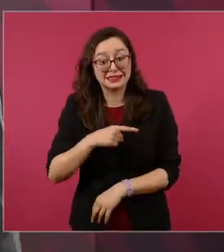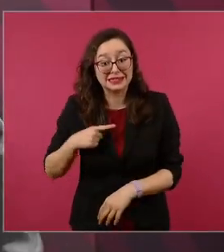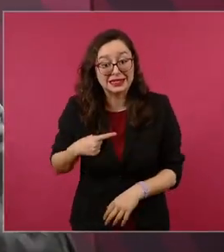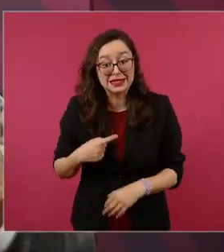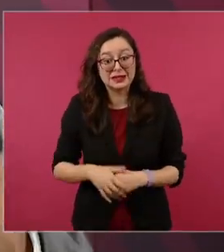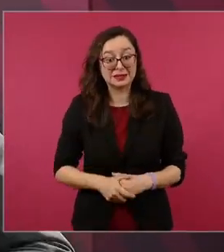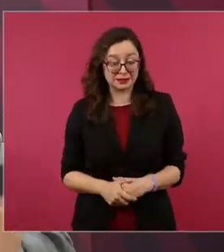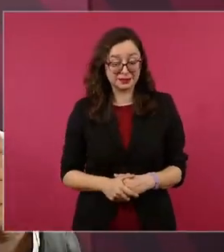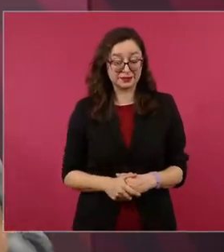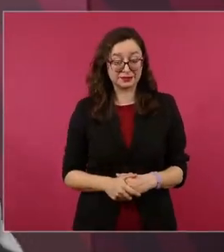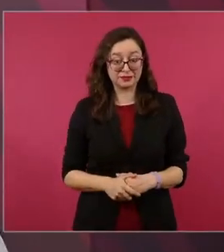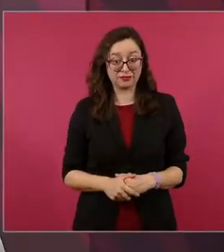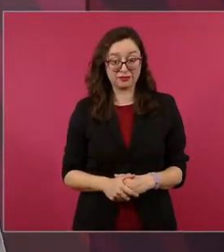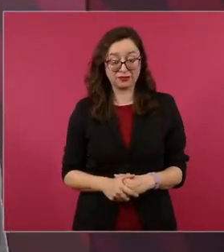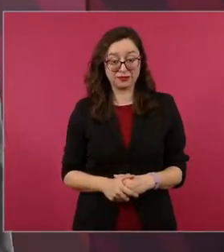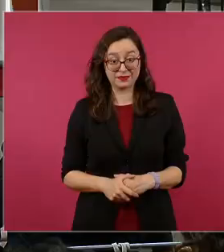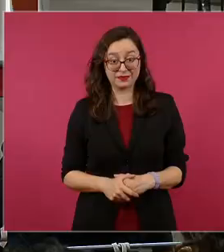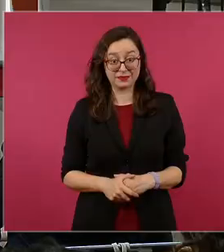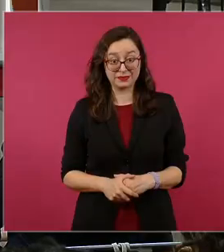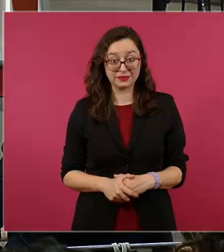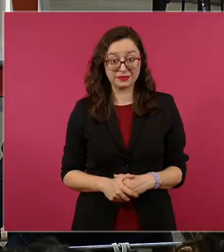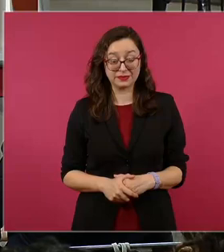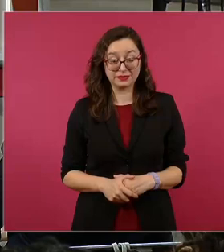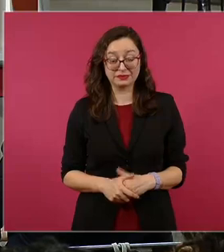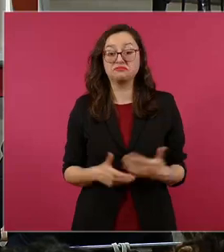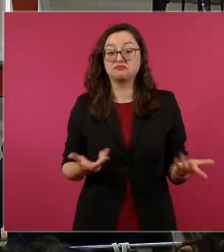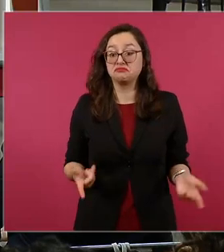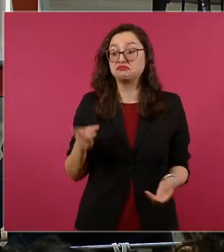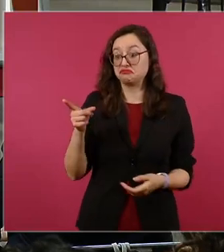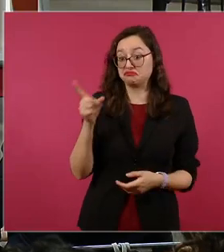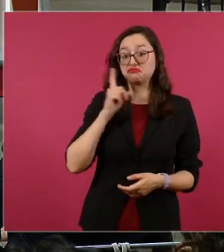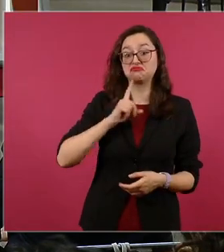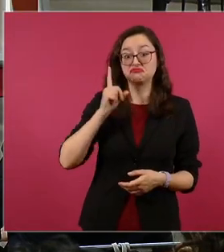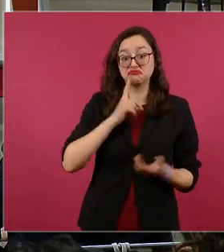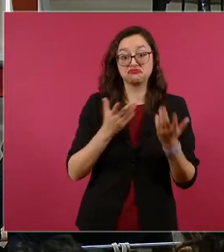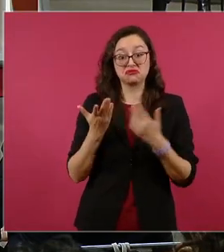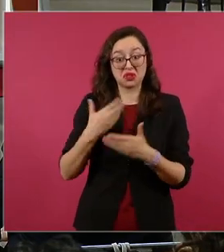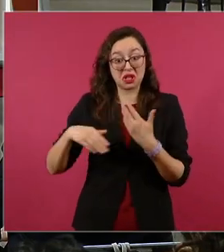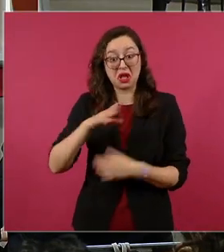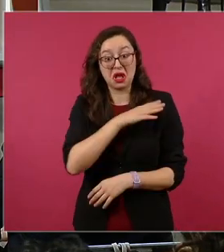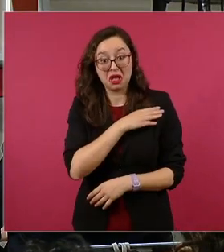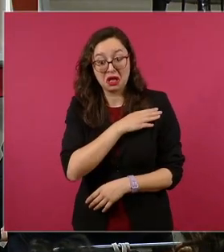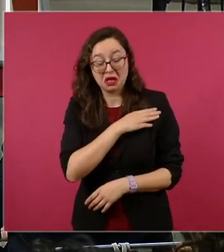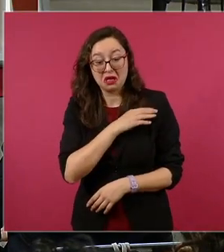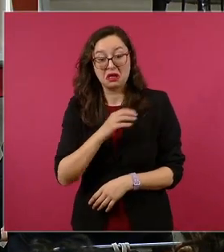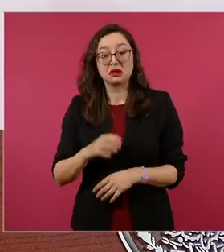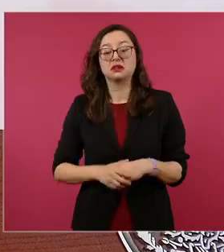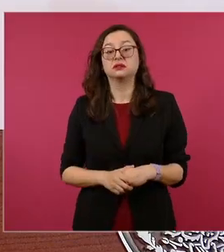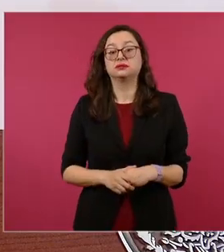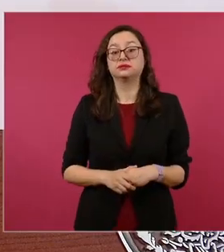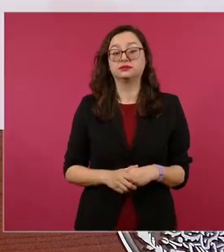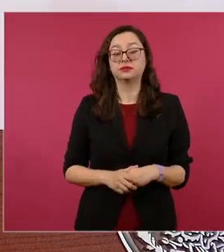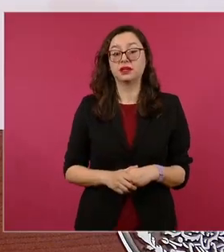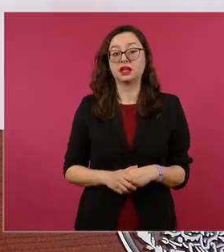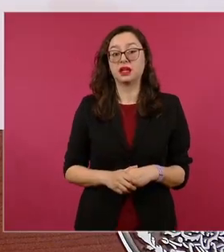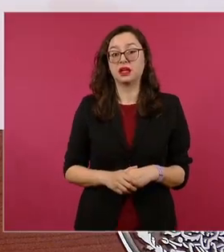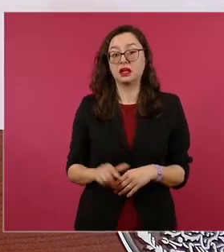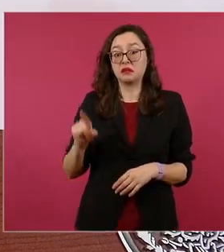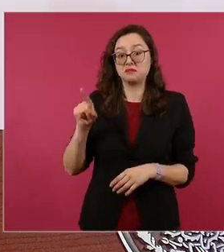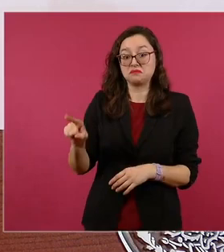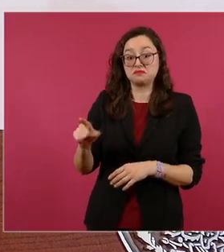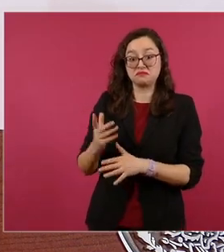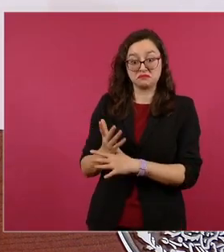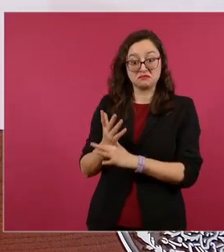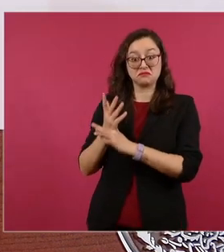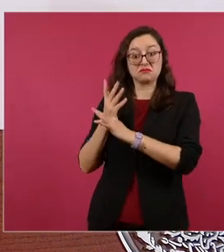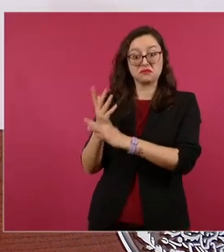en los discursos de Claudia, es que habla